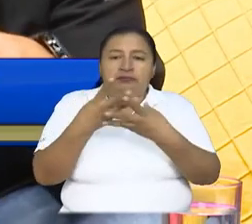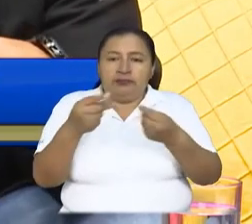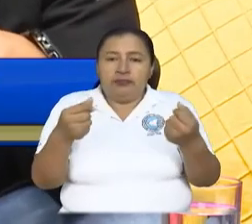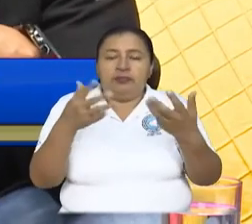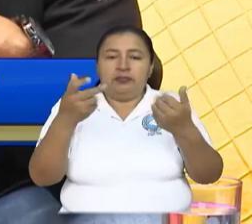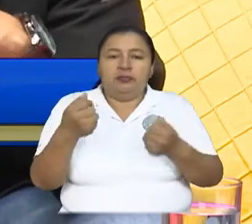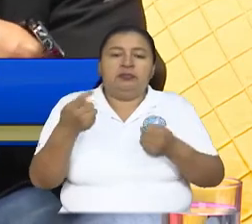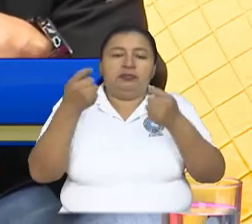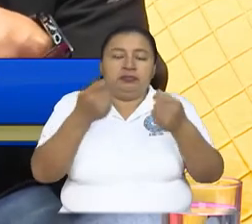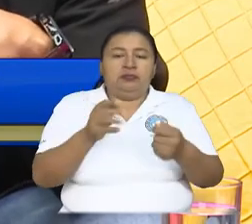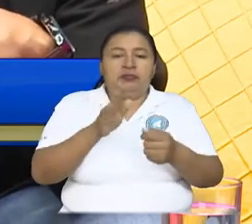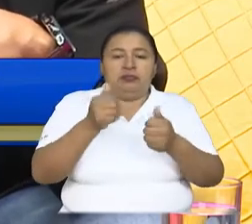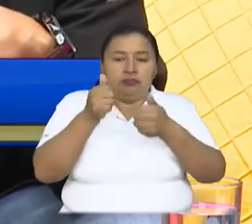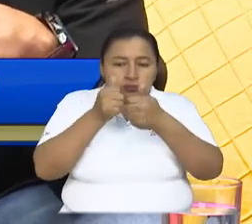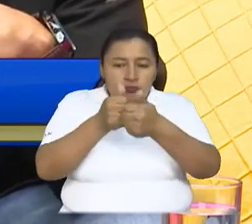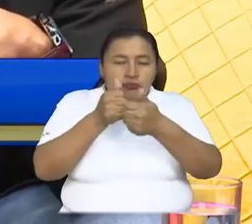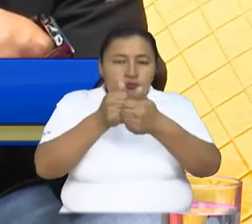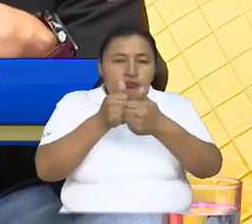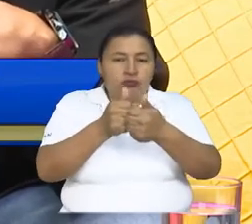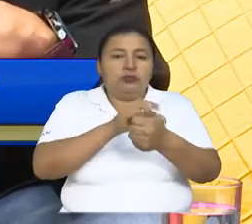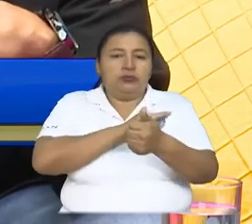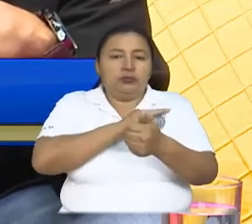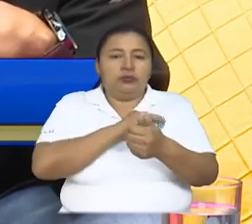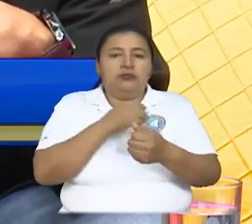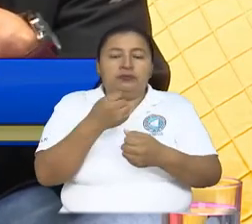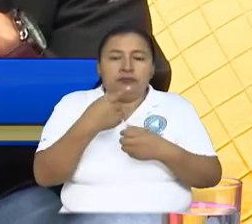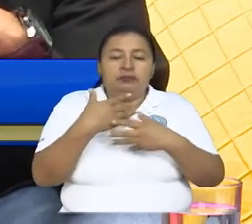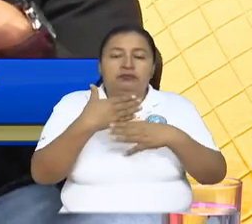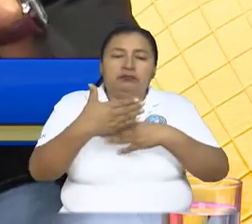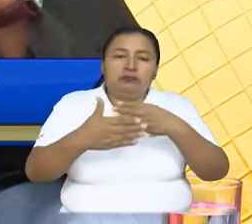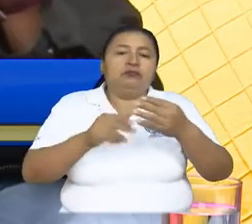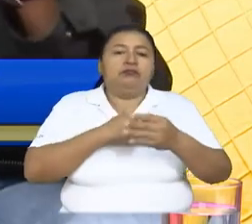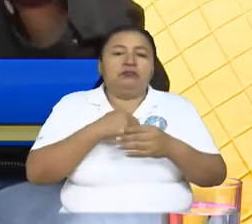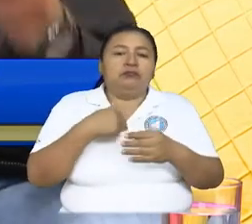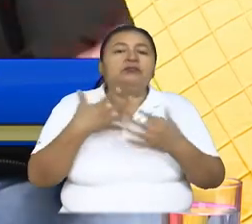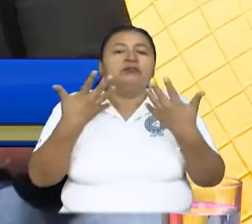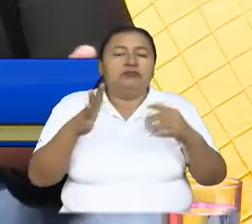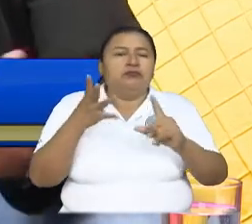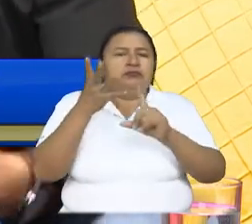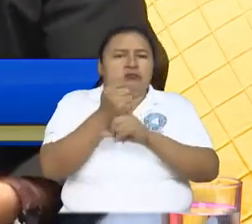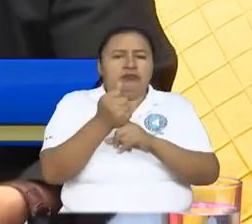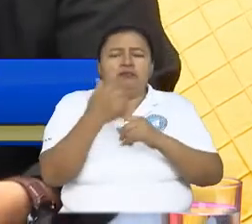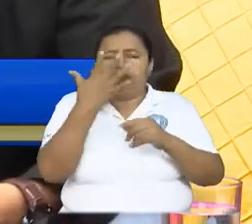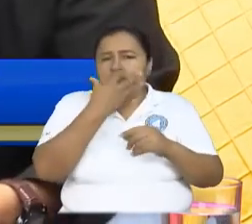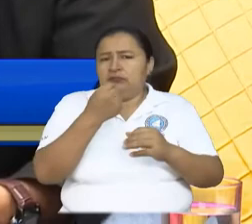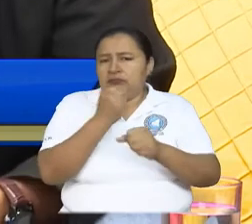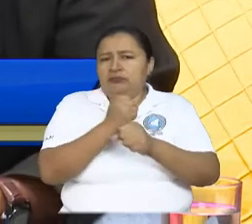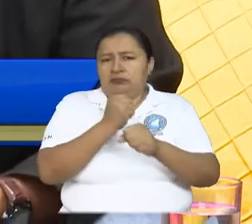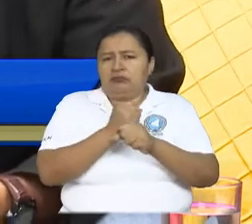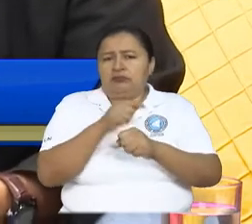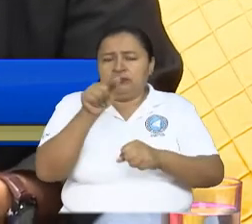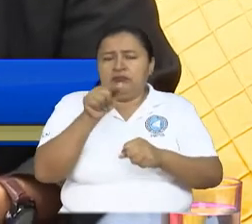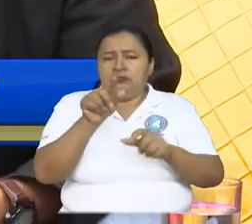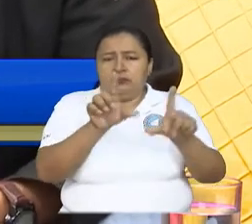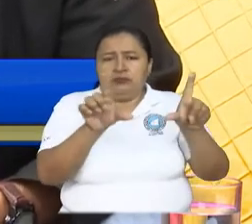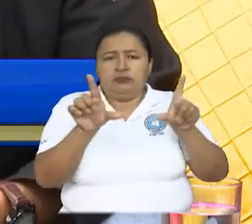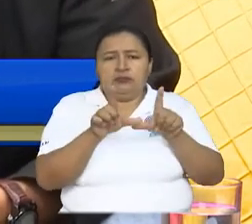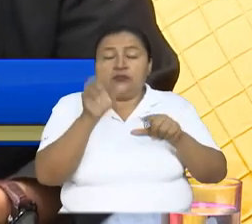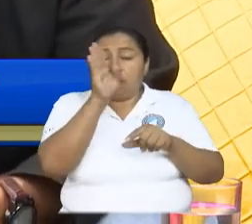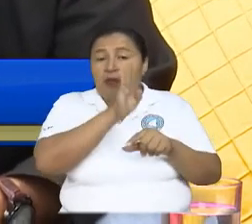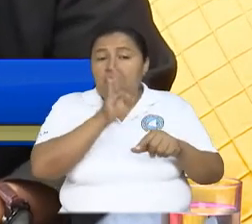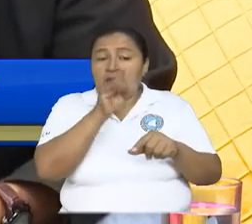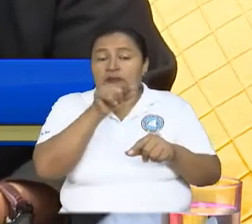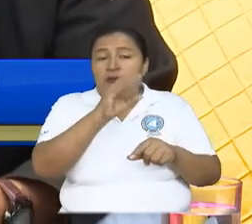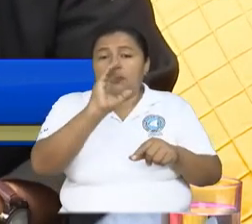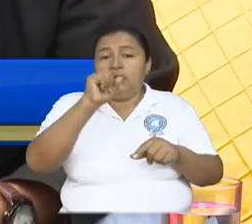darles un seguimiento su tratamiento y todo han logrado hacer un bonito trabajo pues en el caso de del